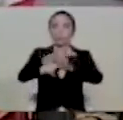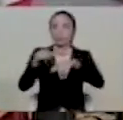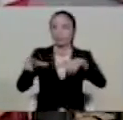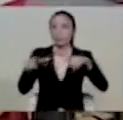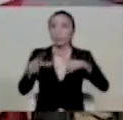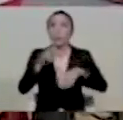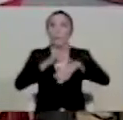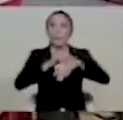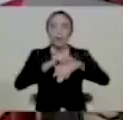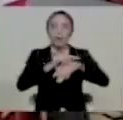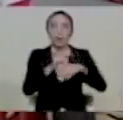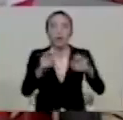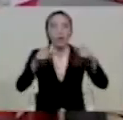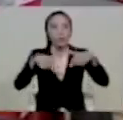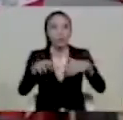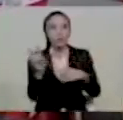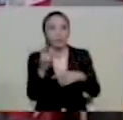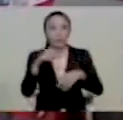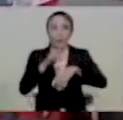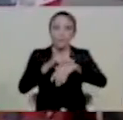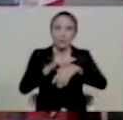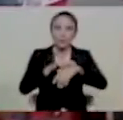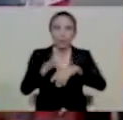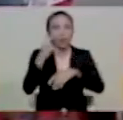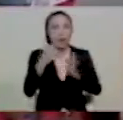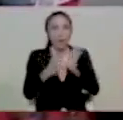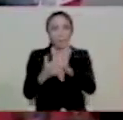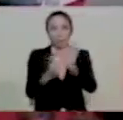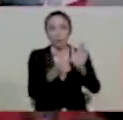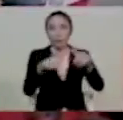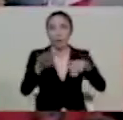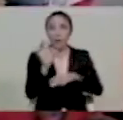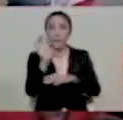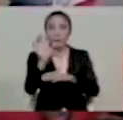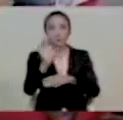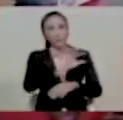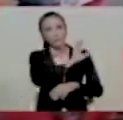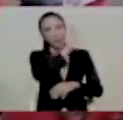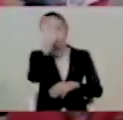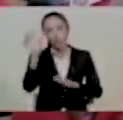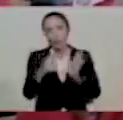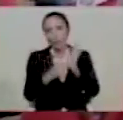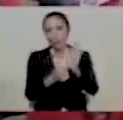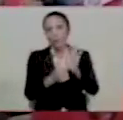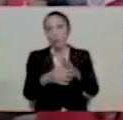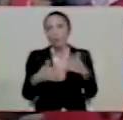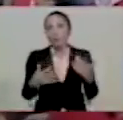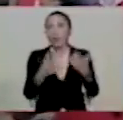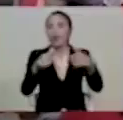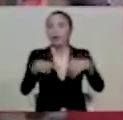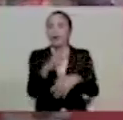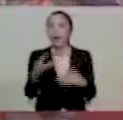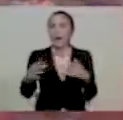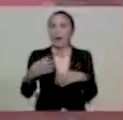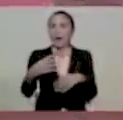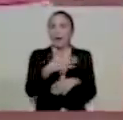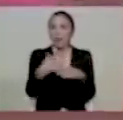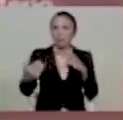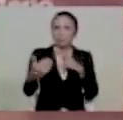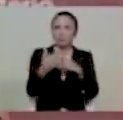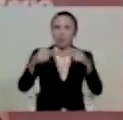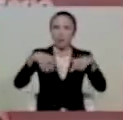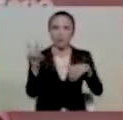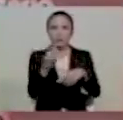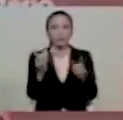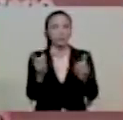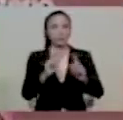Venezuela, médicos de la República, le estábamos diciendo en lo concreto a esos agresores, no te atrevas con Venezuela porque aquí